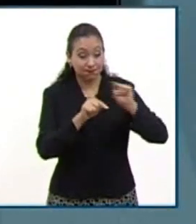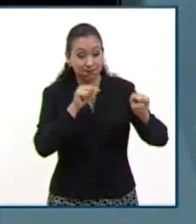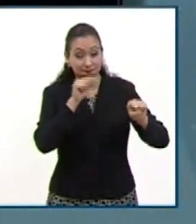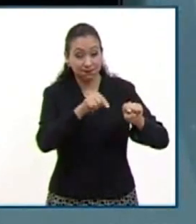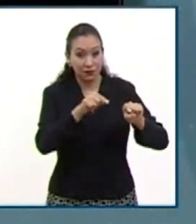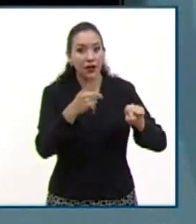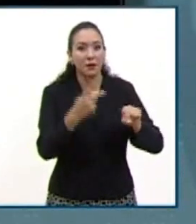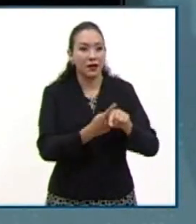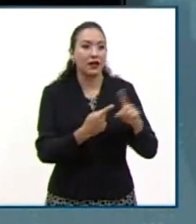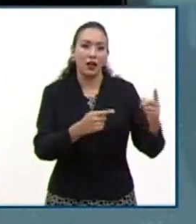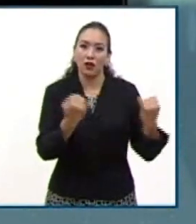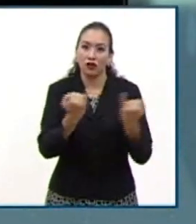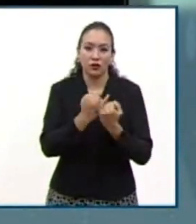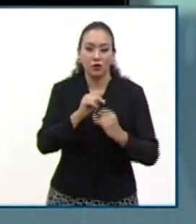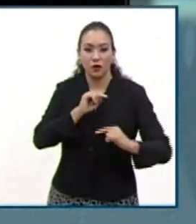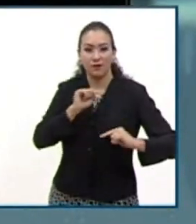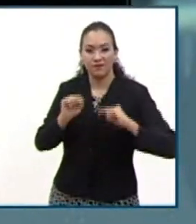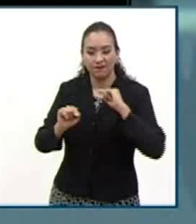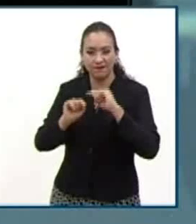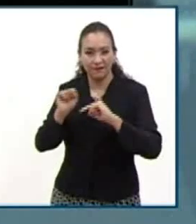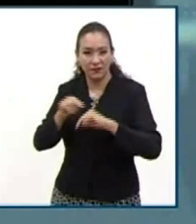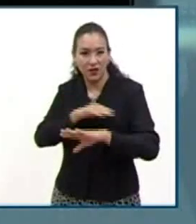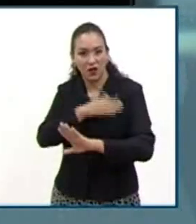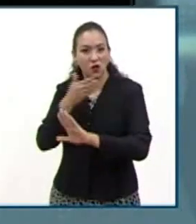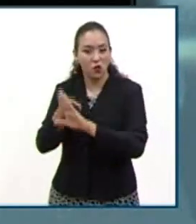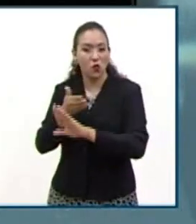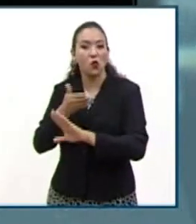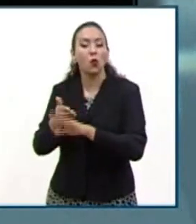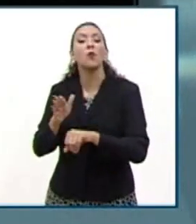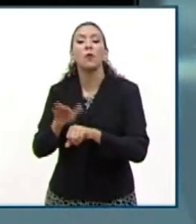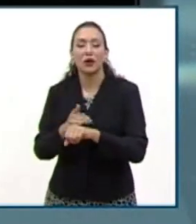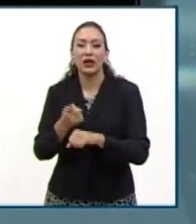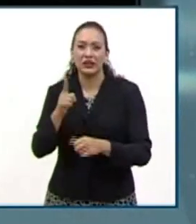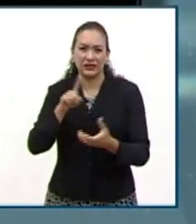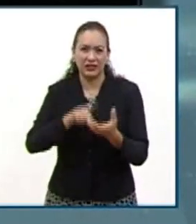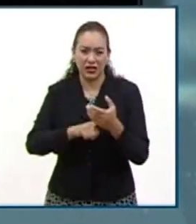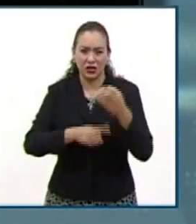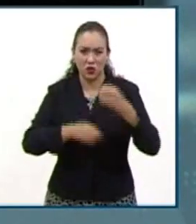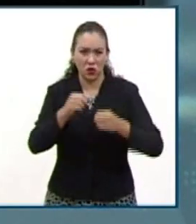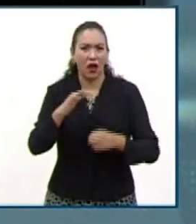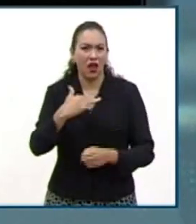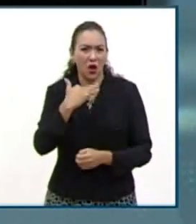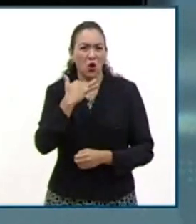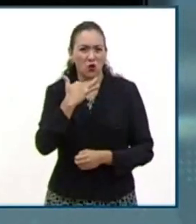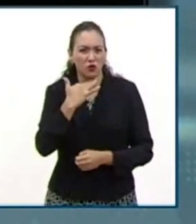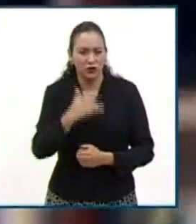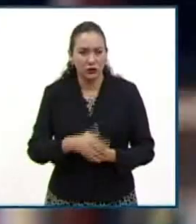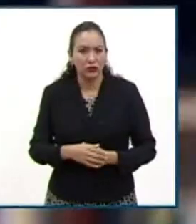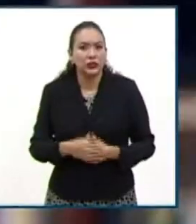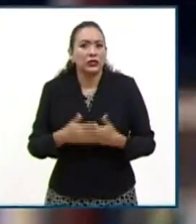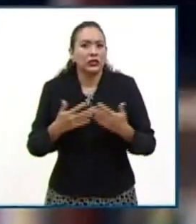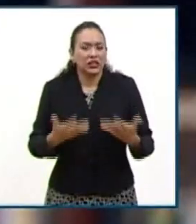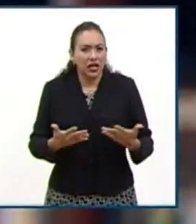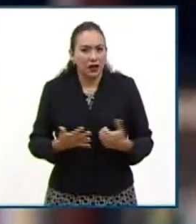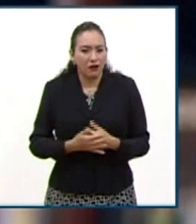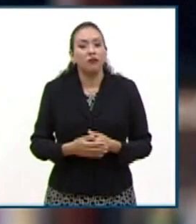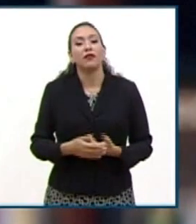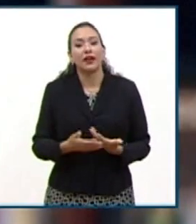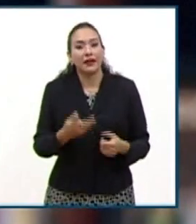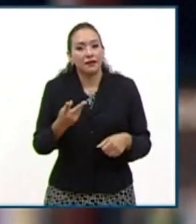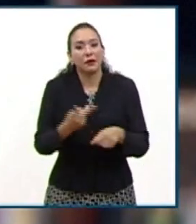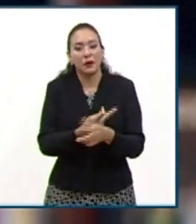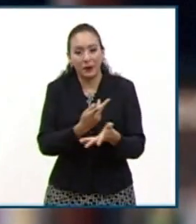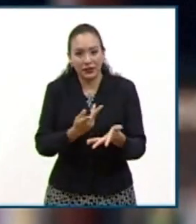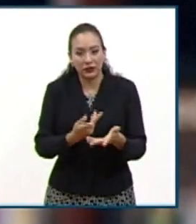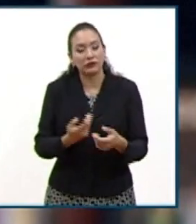a influir en las decisiones judiciales, pues si bien la corrupción judicial es un tema grave, los esfuerzos para prevenir y sancionar estos